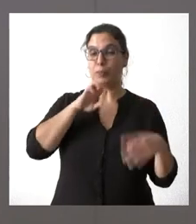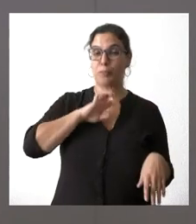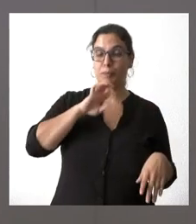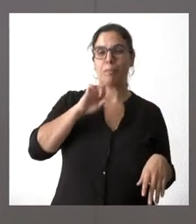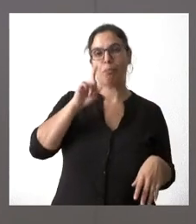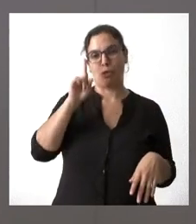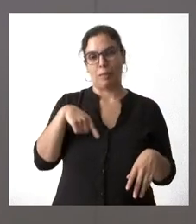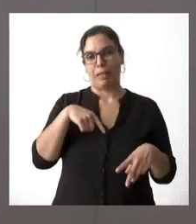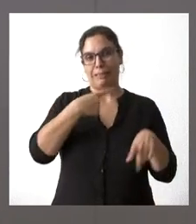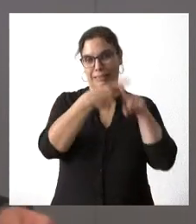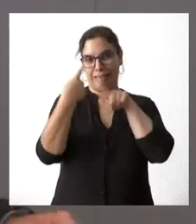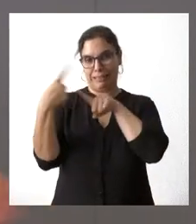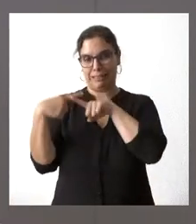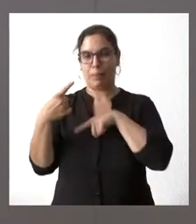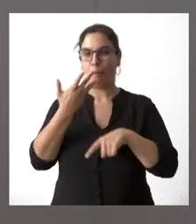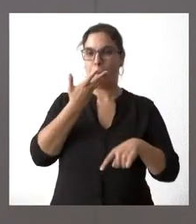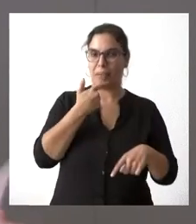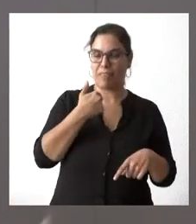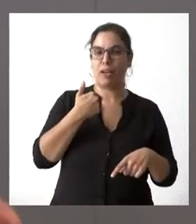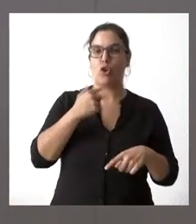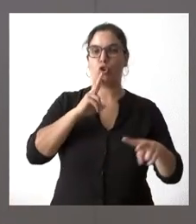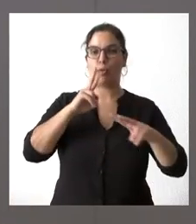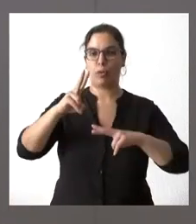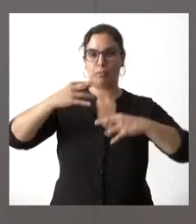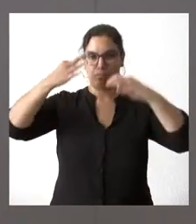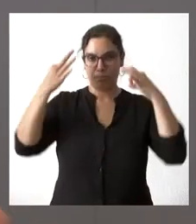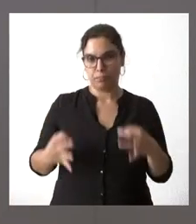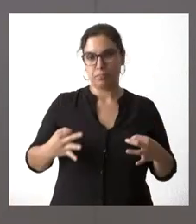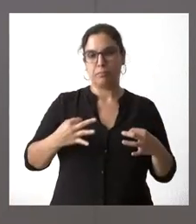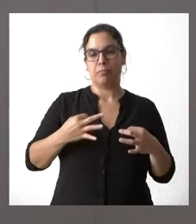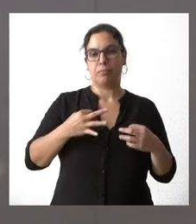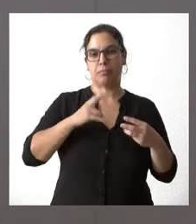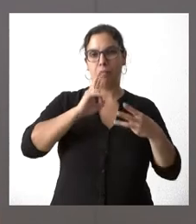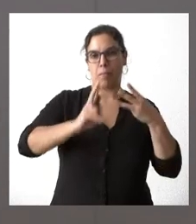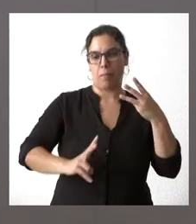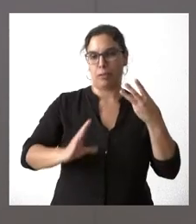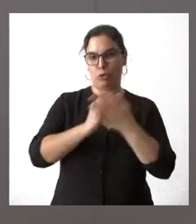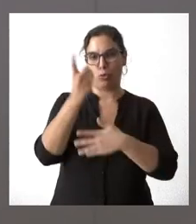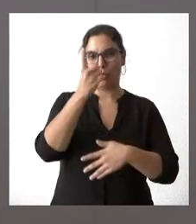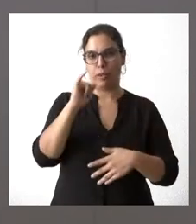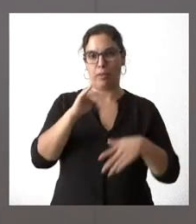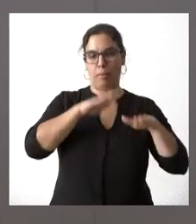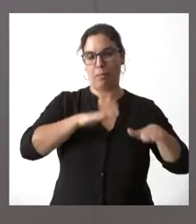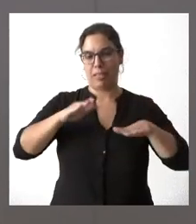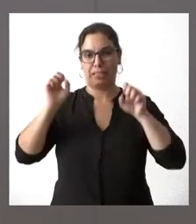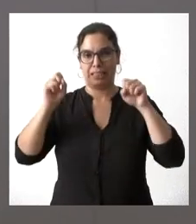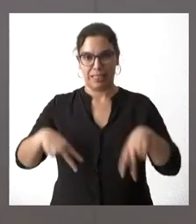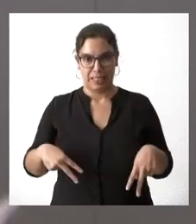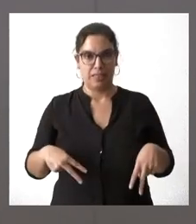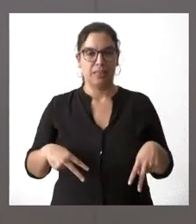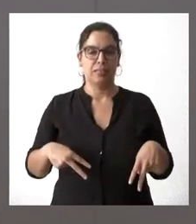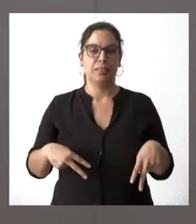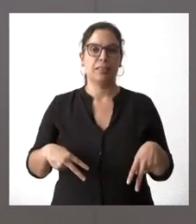diversas, y casi prefiero contestar la del tirón antes que ir parando cada vez que